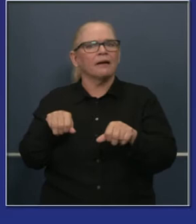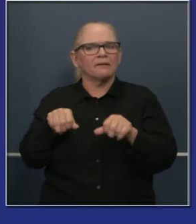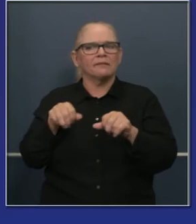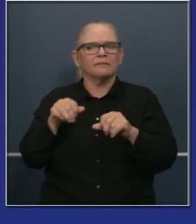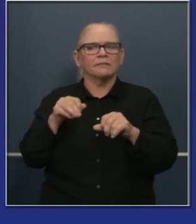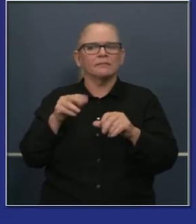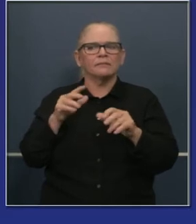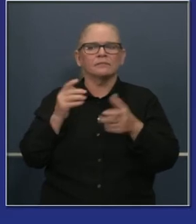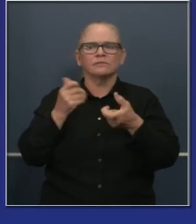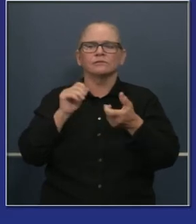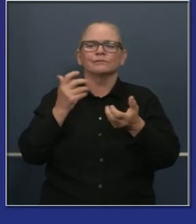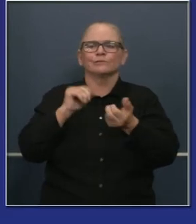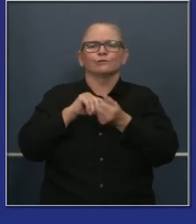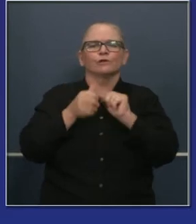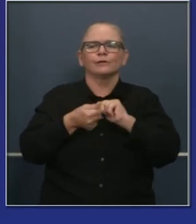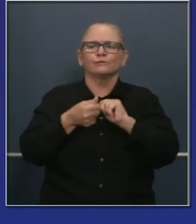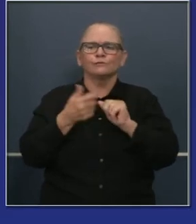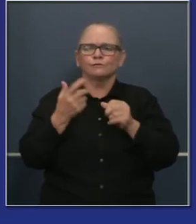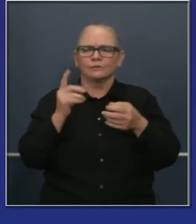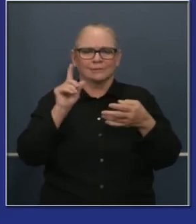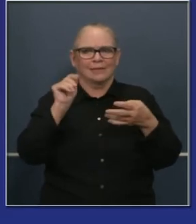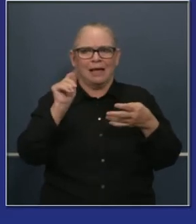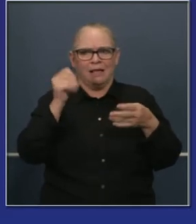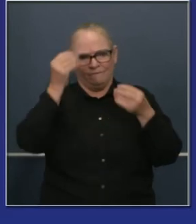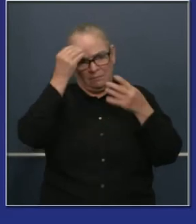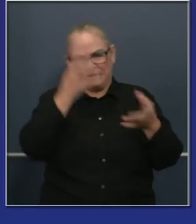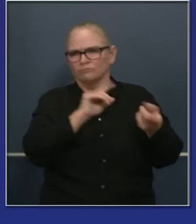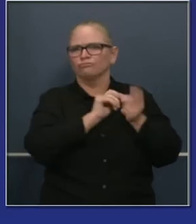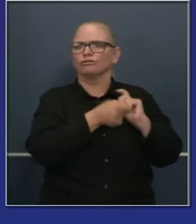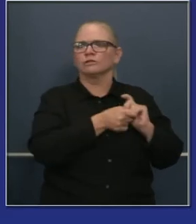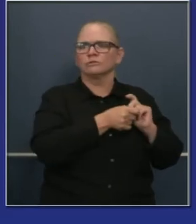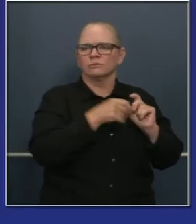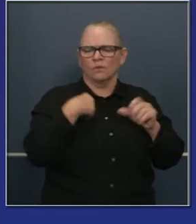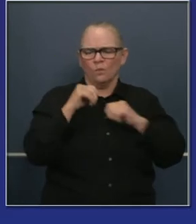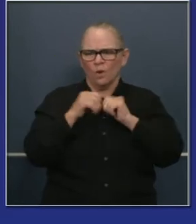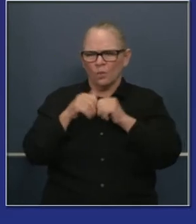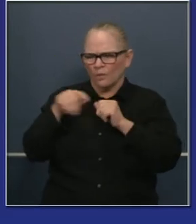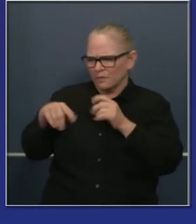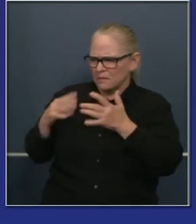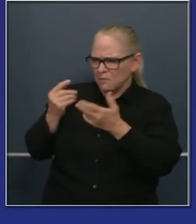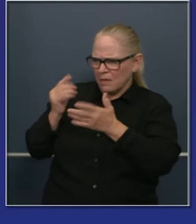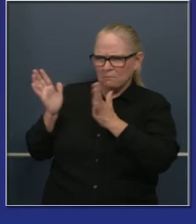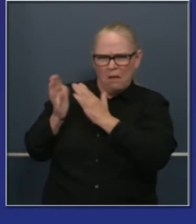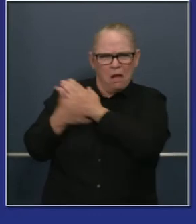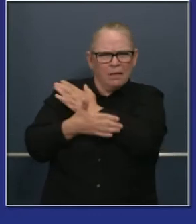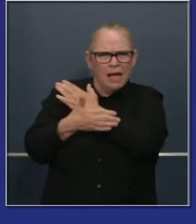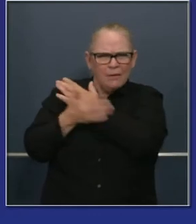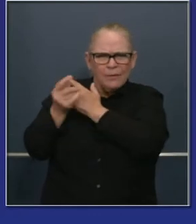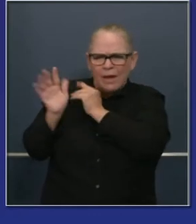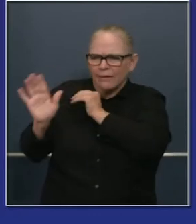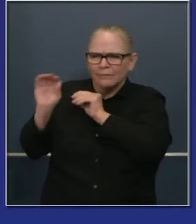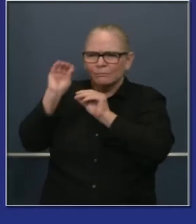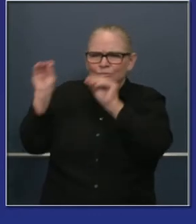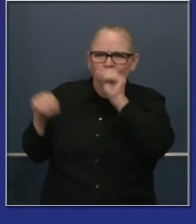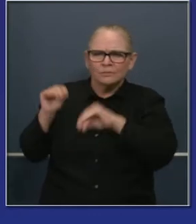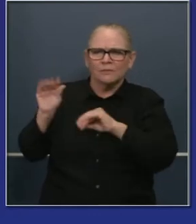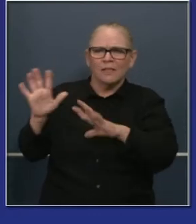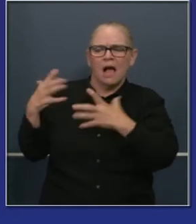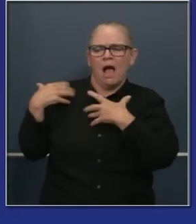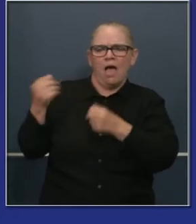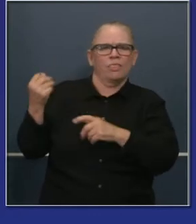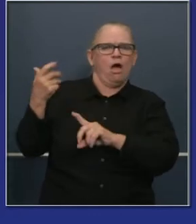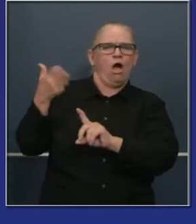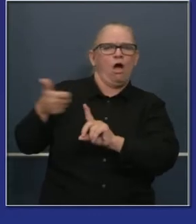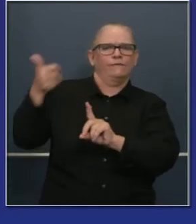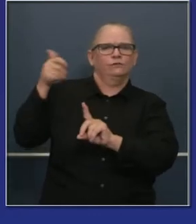cambios grandes en los cálculos de la data estamos trabajando con ellos específicamente en condados pequeños que ayudamos o mejor dicho